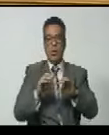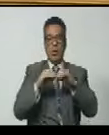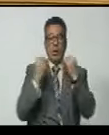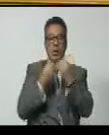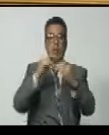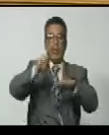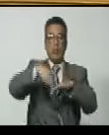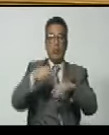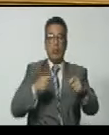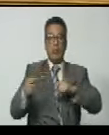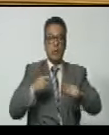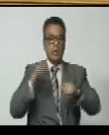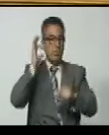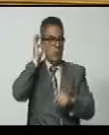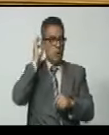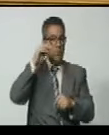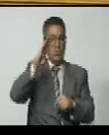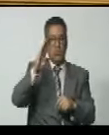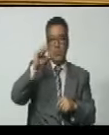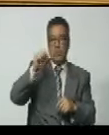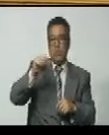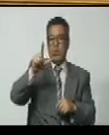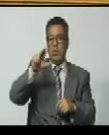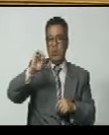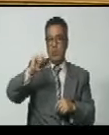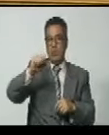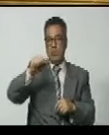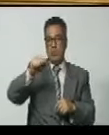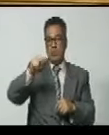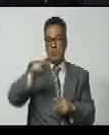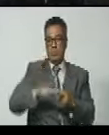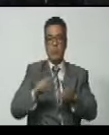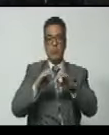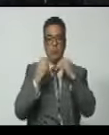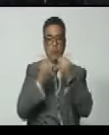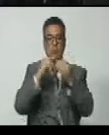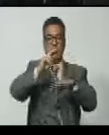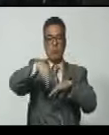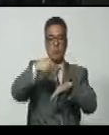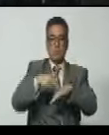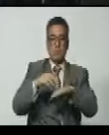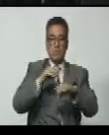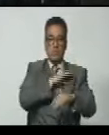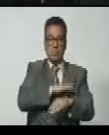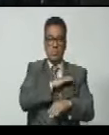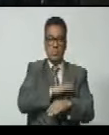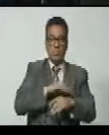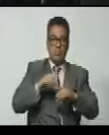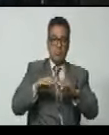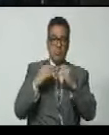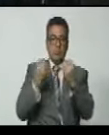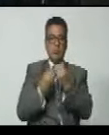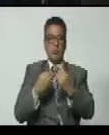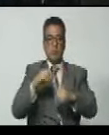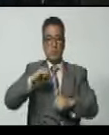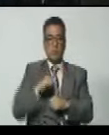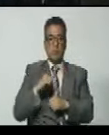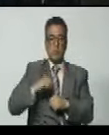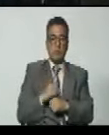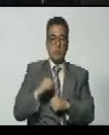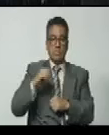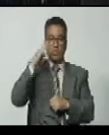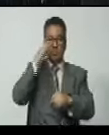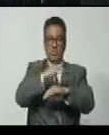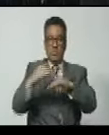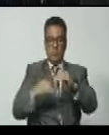coordinadora nacional del movimiento feminista Ven Mujer, Liliana Ortega, la coordinadora nacional de la Comisión Cívico-Militar y Policial de